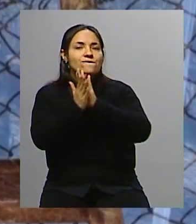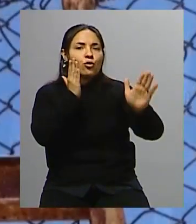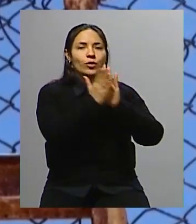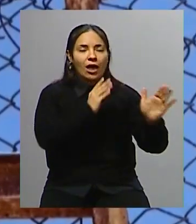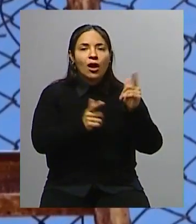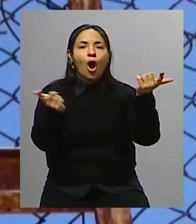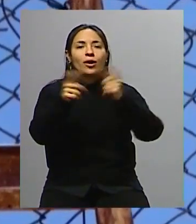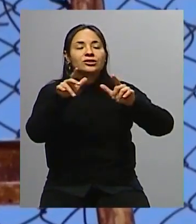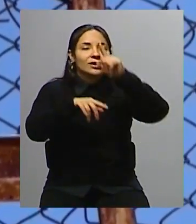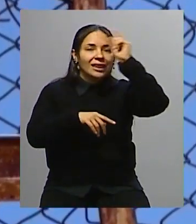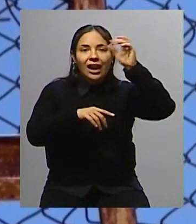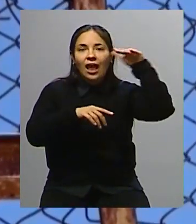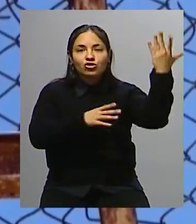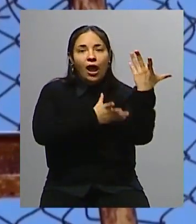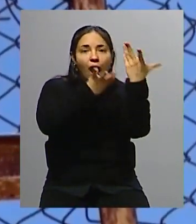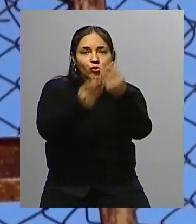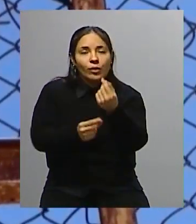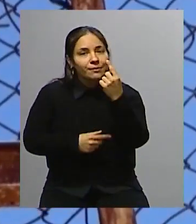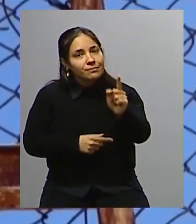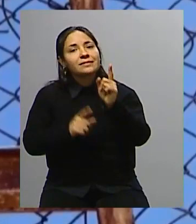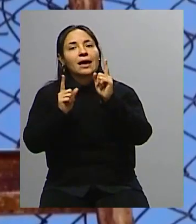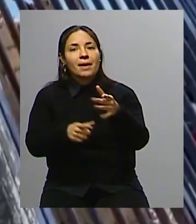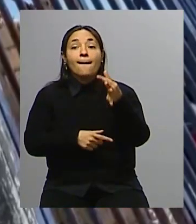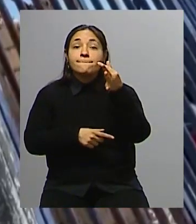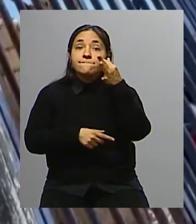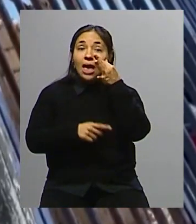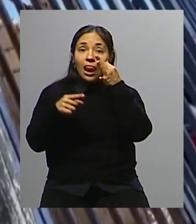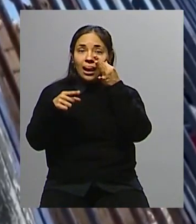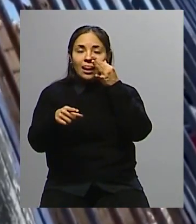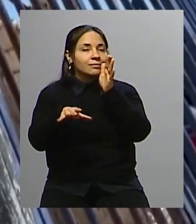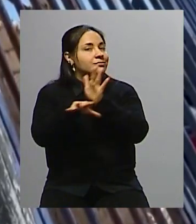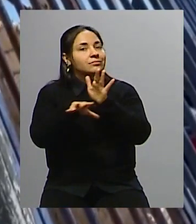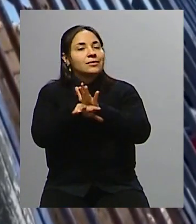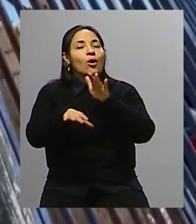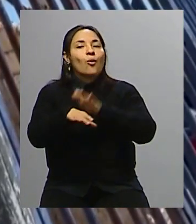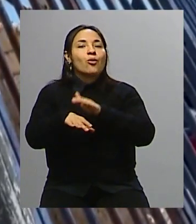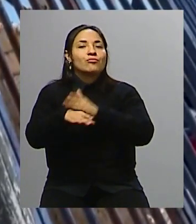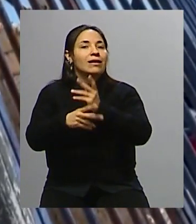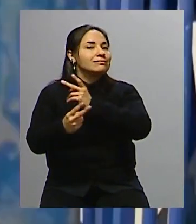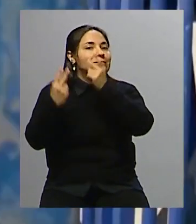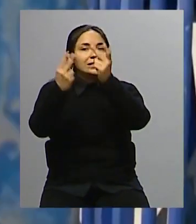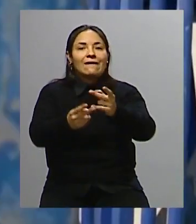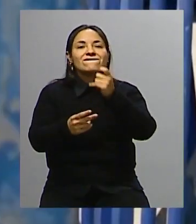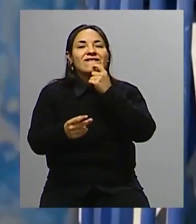organizaciones internacionales que tratan de dar ayuda, pero también hasta el color de piel es un condicionante, ¿no?, para poder llegar a algún